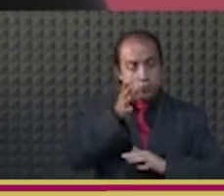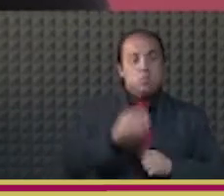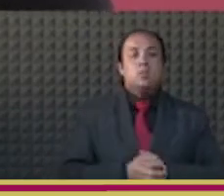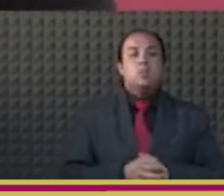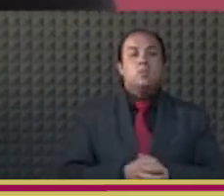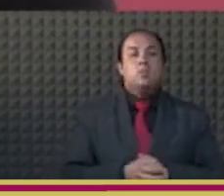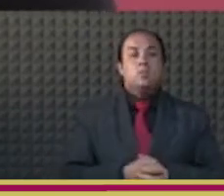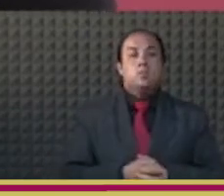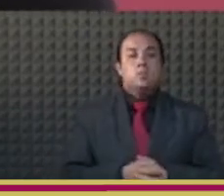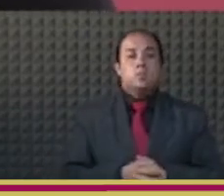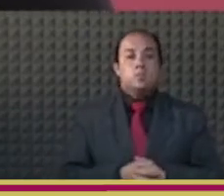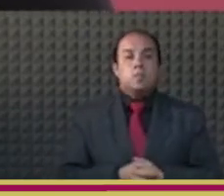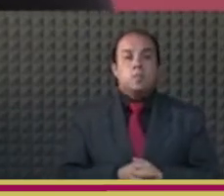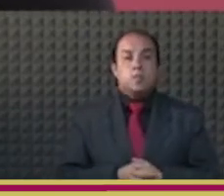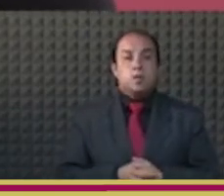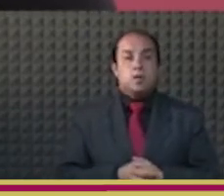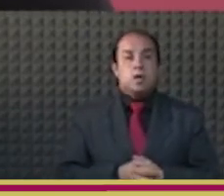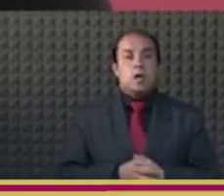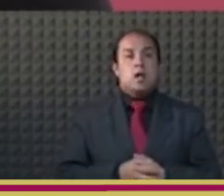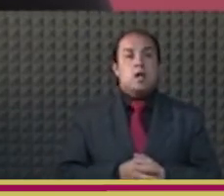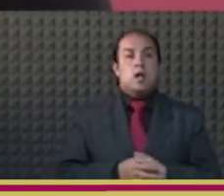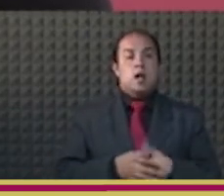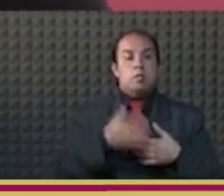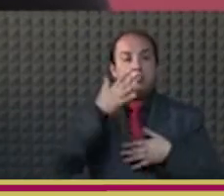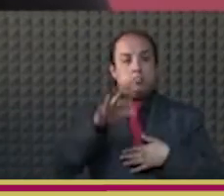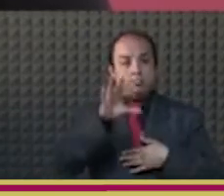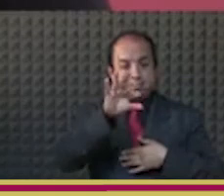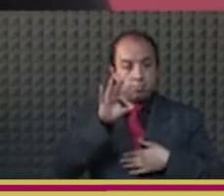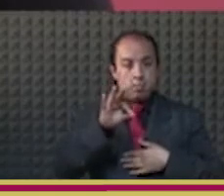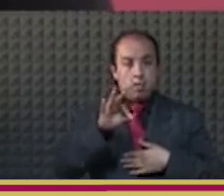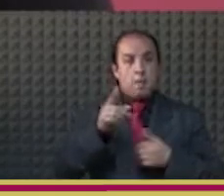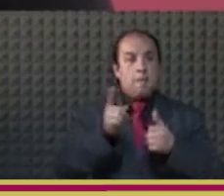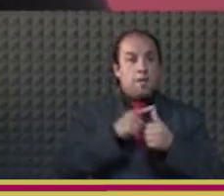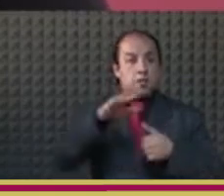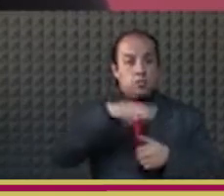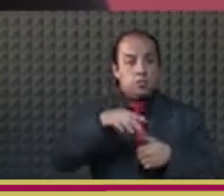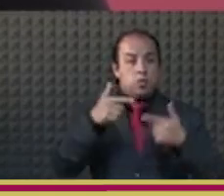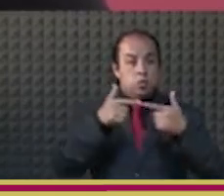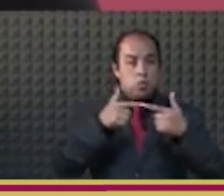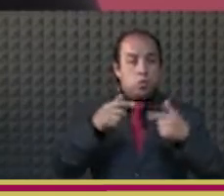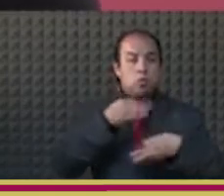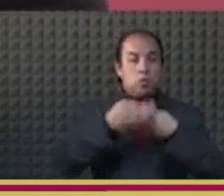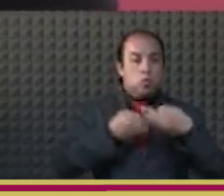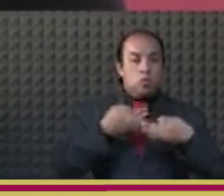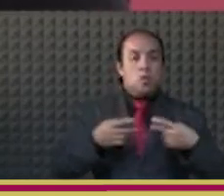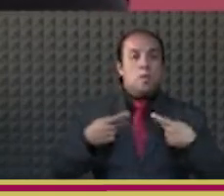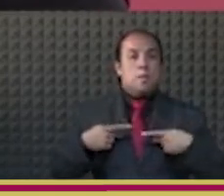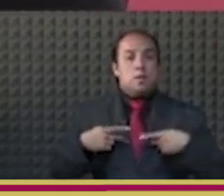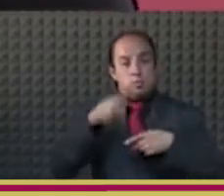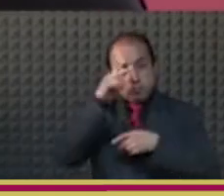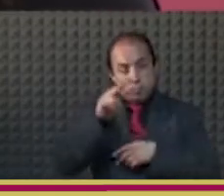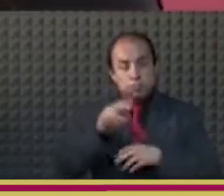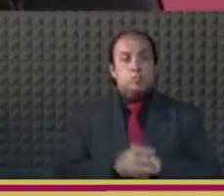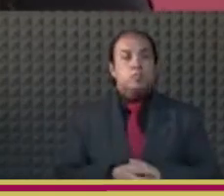el Futuro una de las 10 principales búsquedas en Google por todos los cibernautas mexicanos.